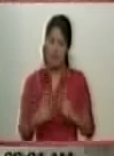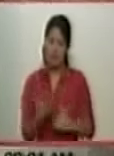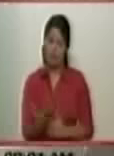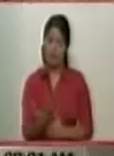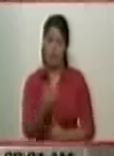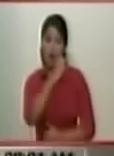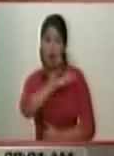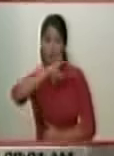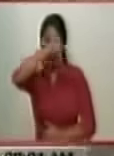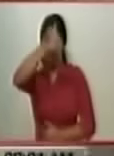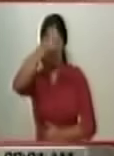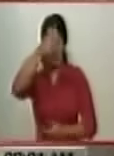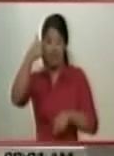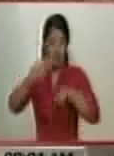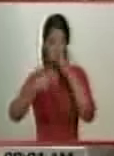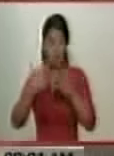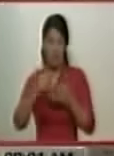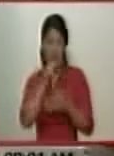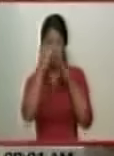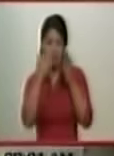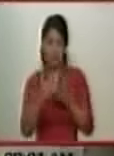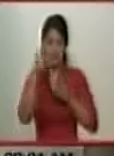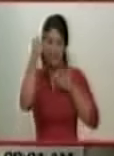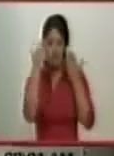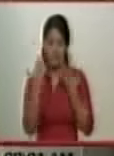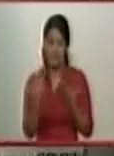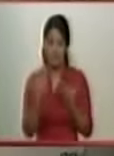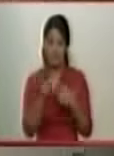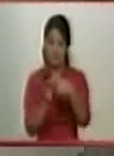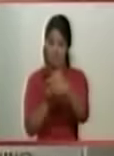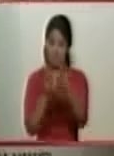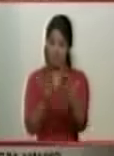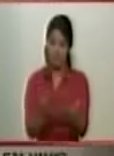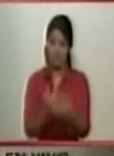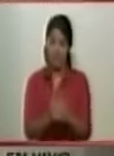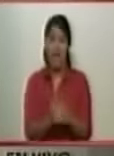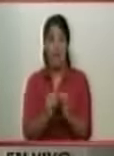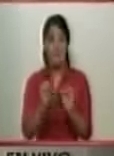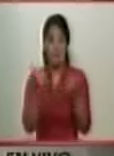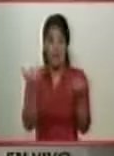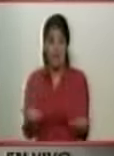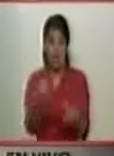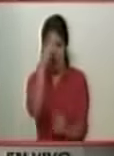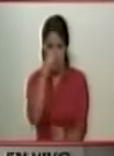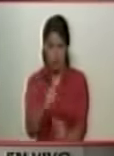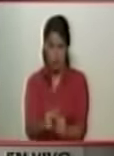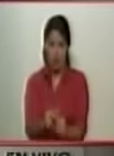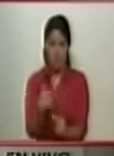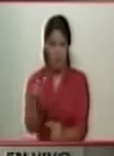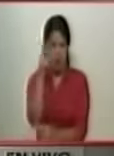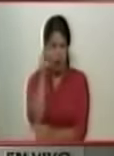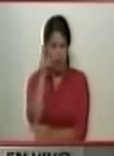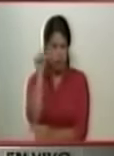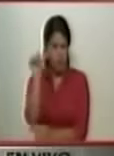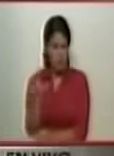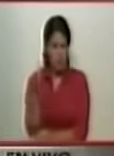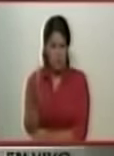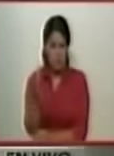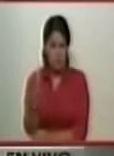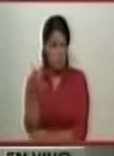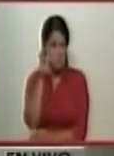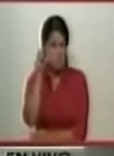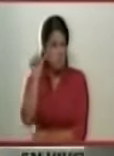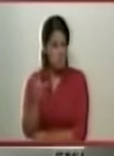revolución, Hugo Chávez Frías, para rendir los honores pertinentes. Vamos a escuchar parte entonces del